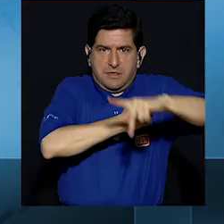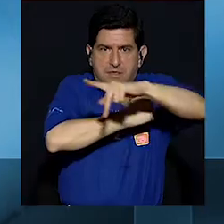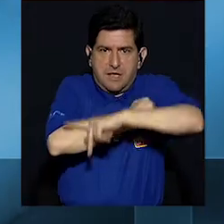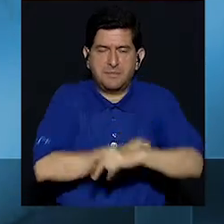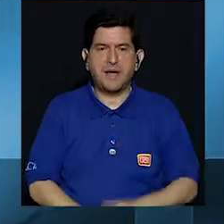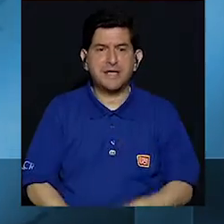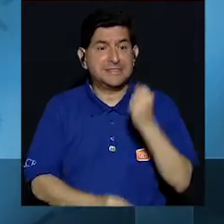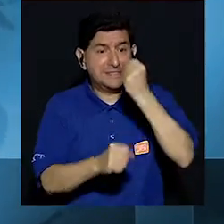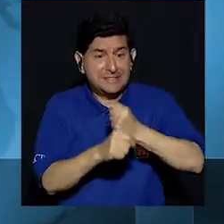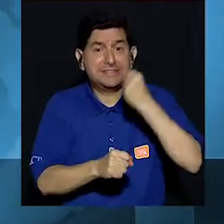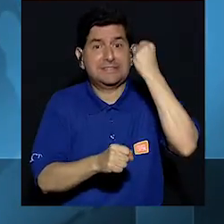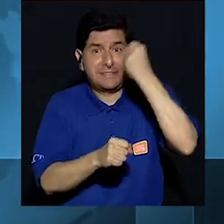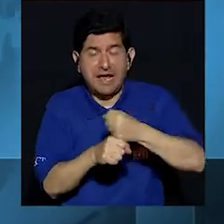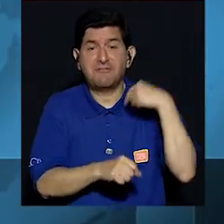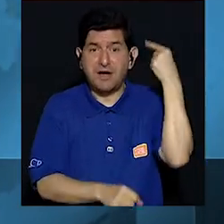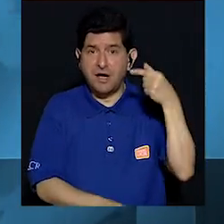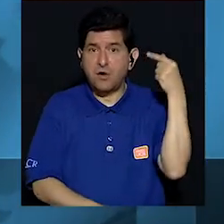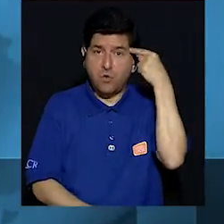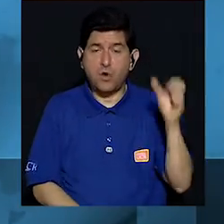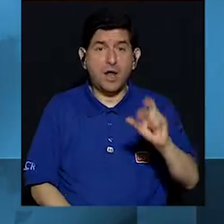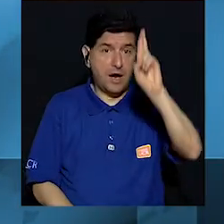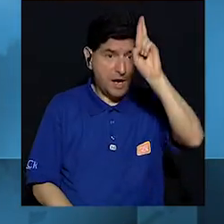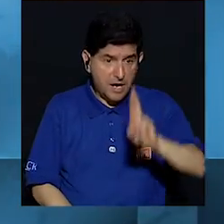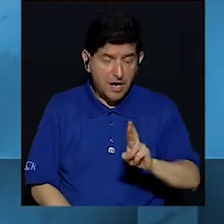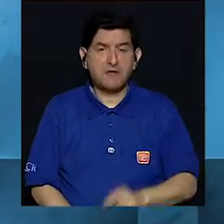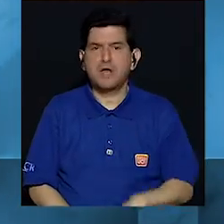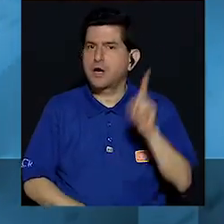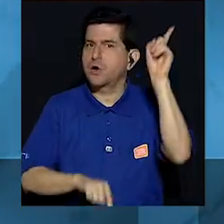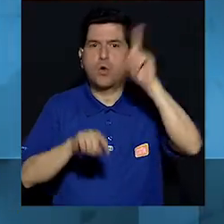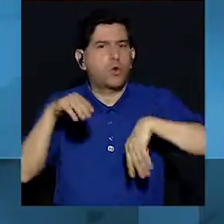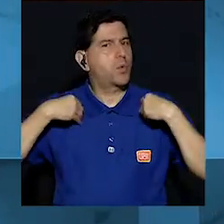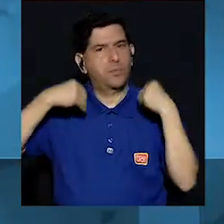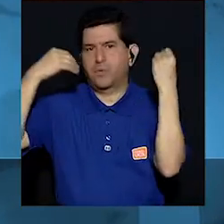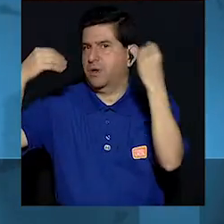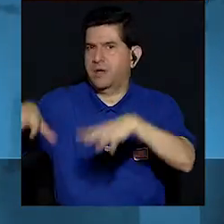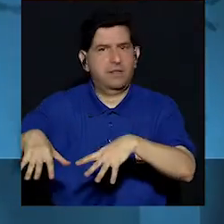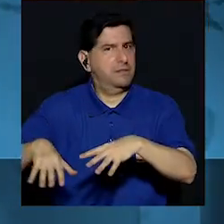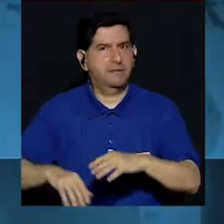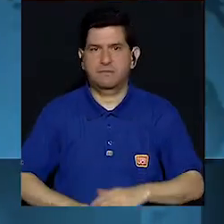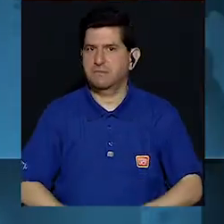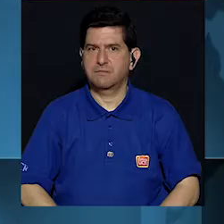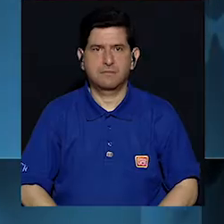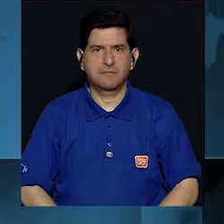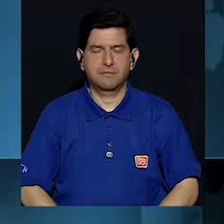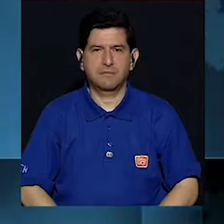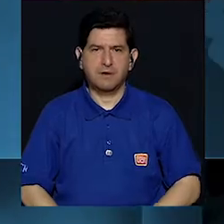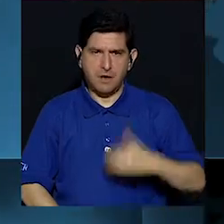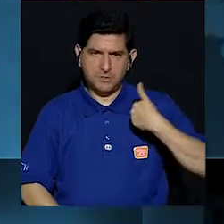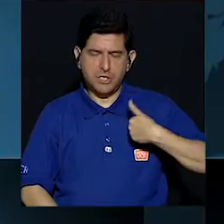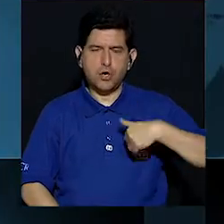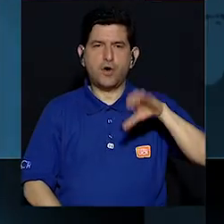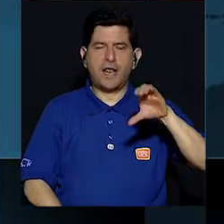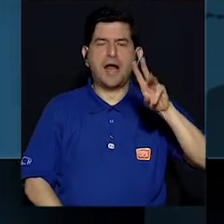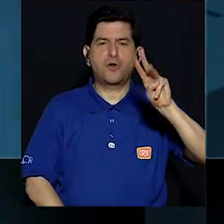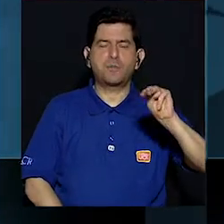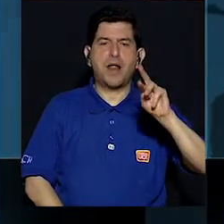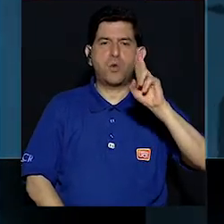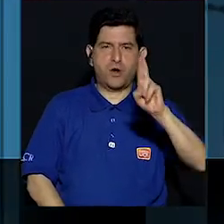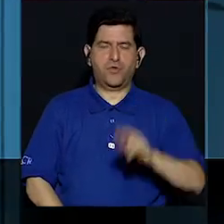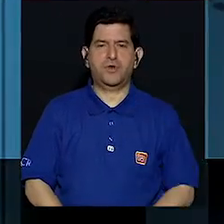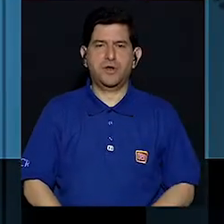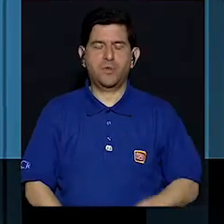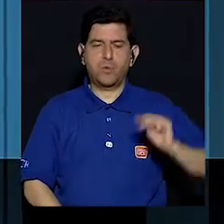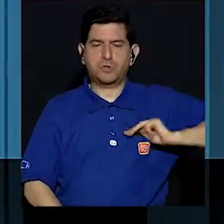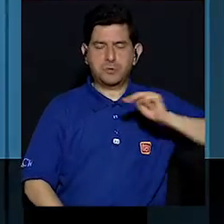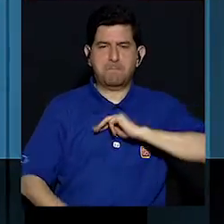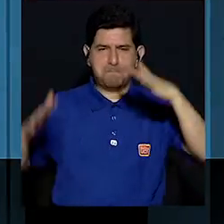una tarea a la que el Estado costarricense no puede renunciar. Señor Carlos Manuel Rodríguez, ministro